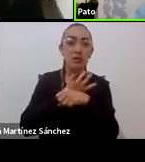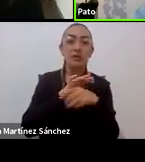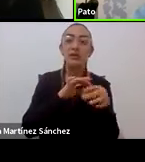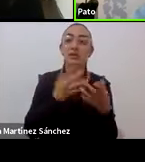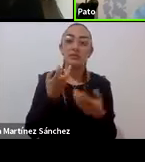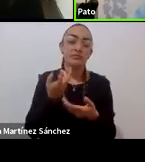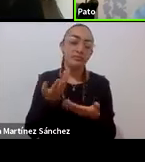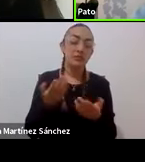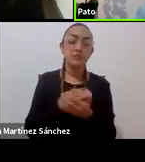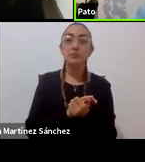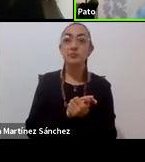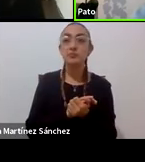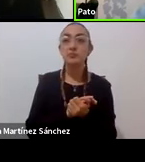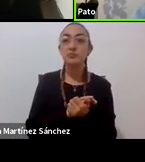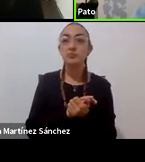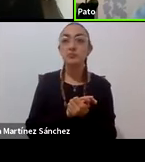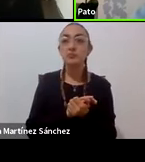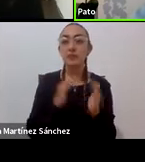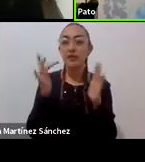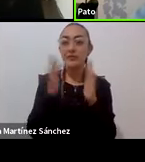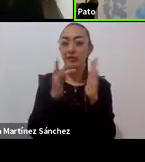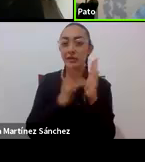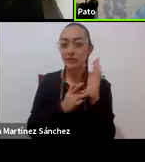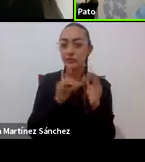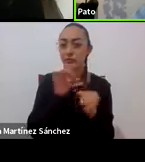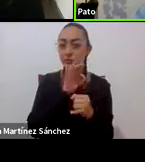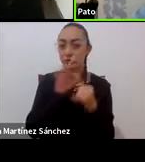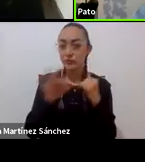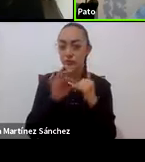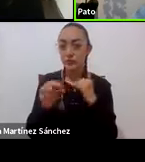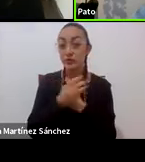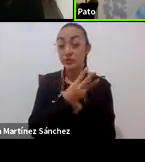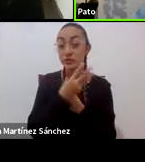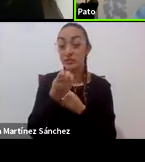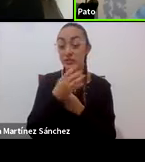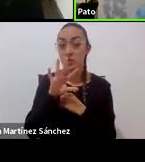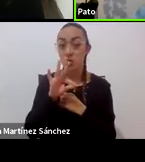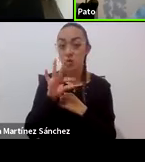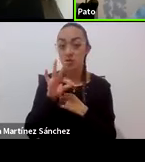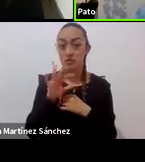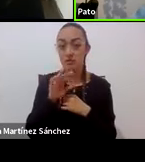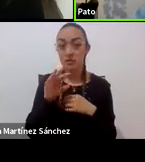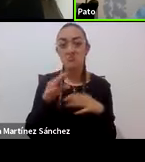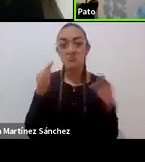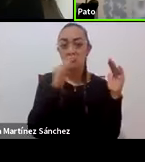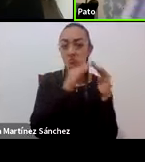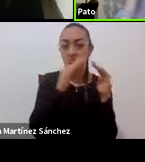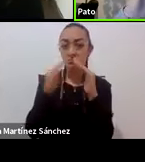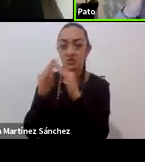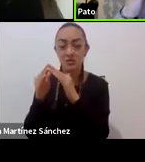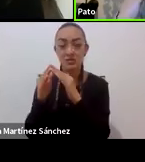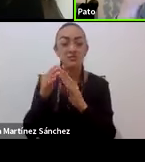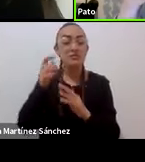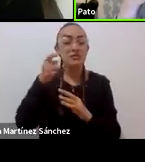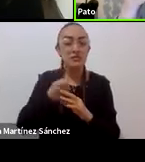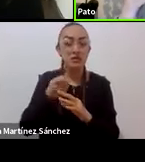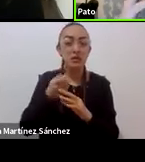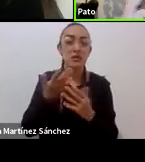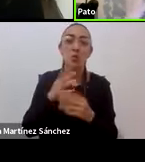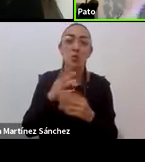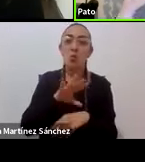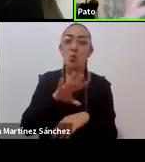las 340 viviendas equivalen al 44% de la población, para que tengamos una